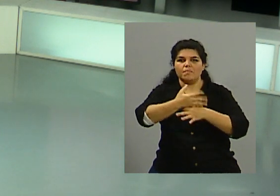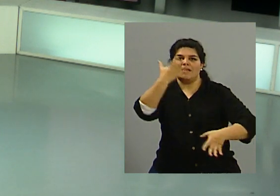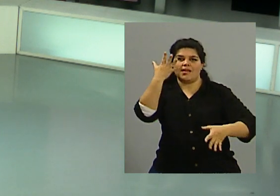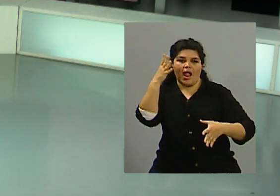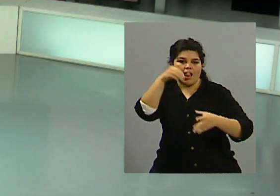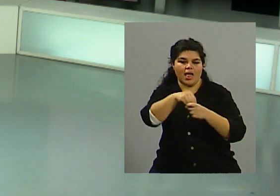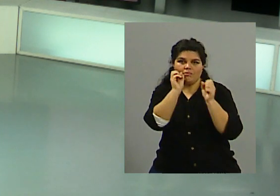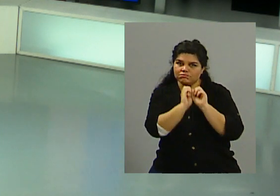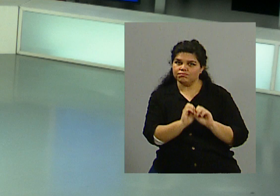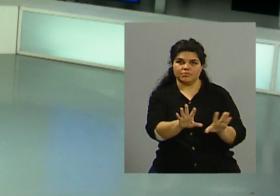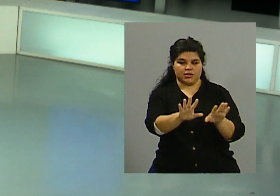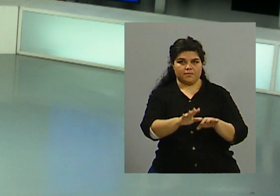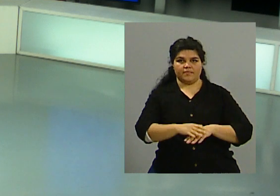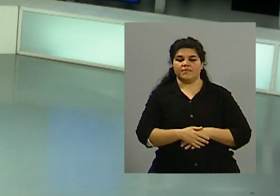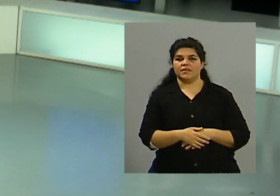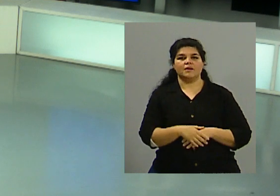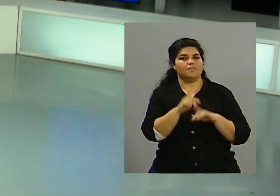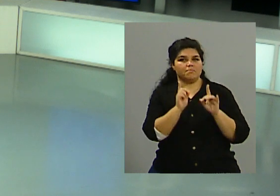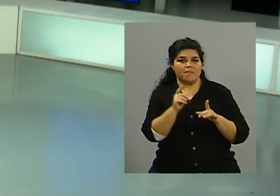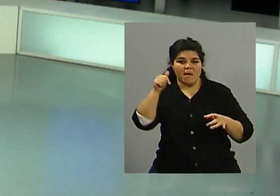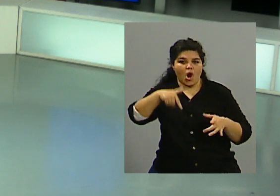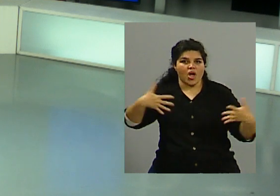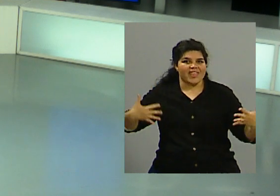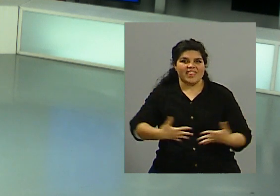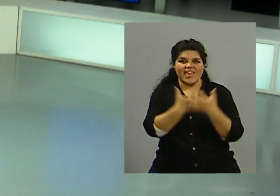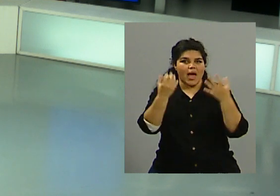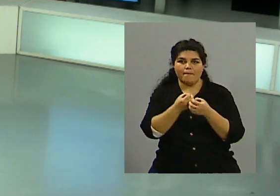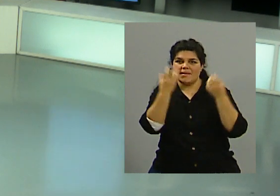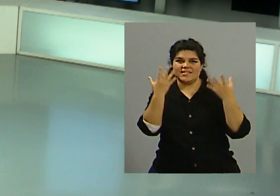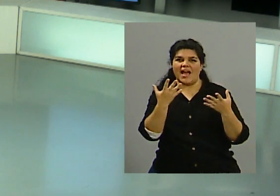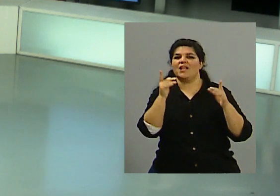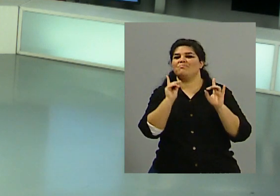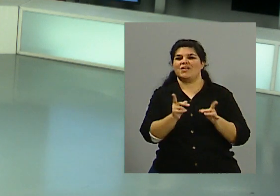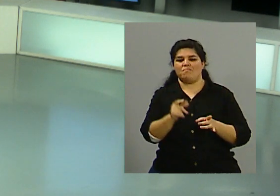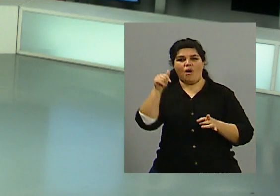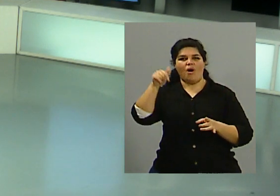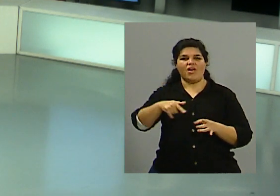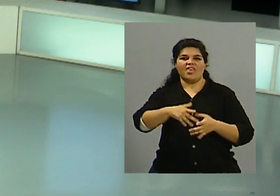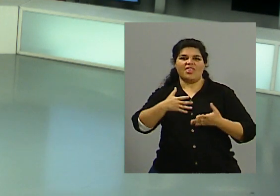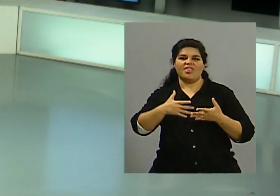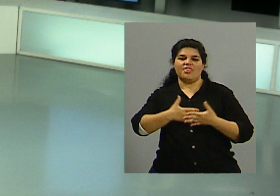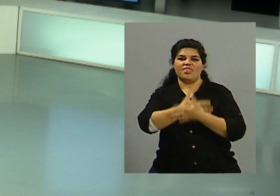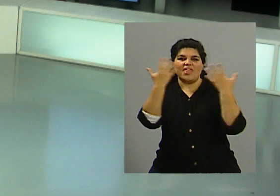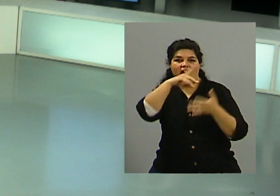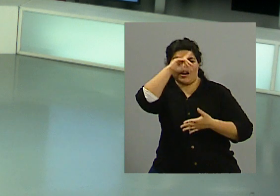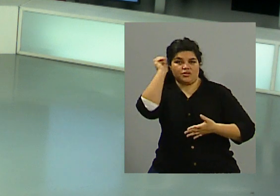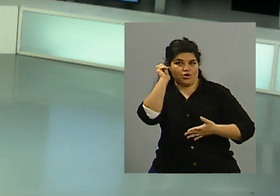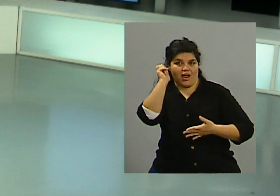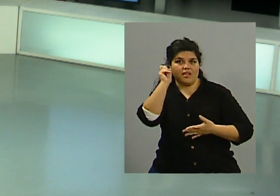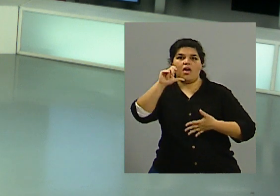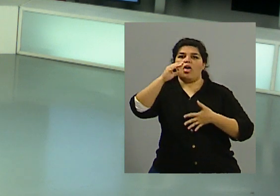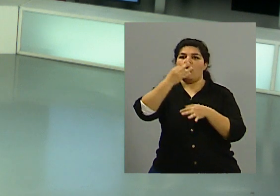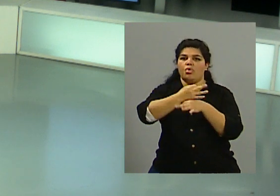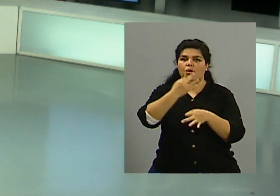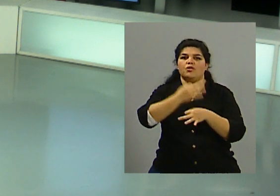supuesto, en el marco de este día tan especial, porque es el Día Nacional de la Educación Especial, hay